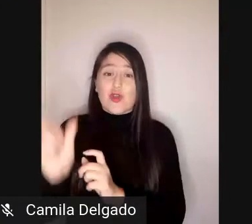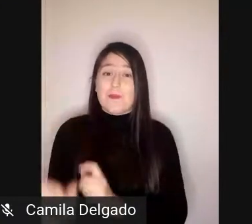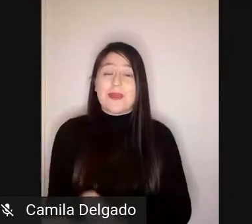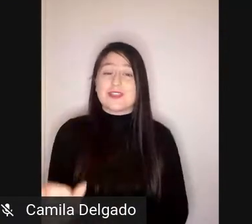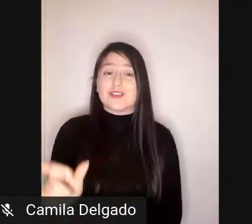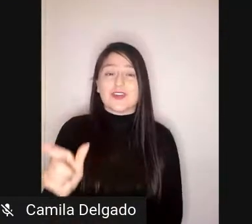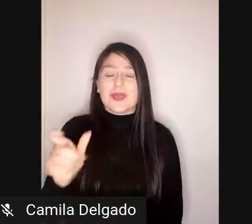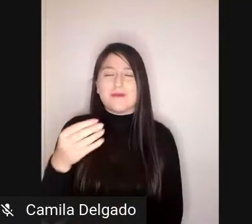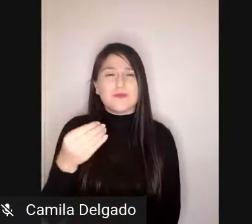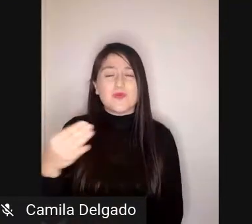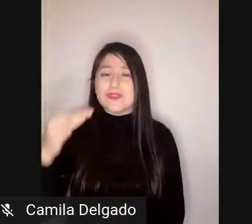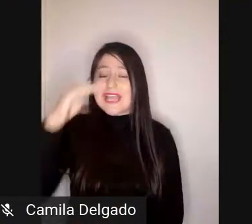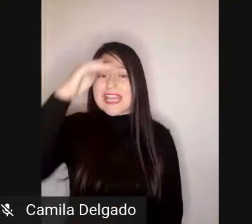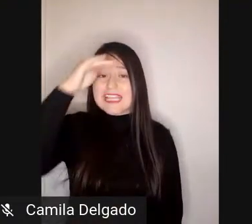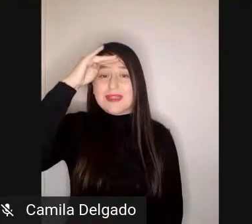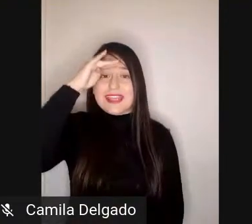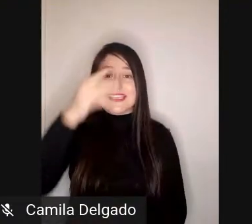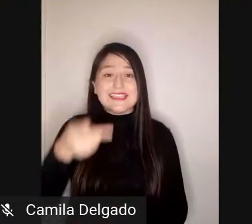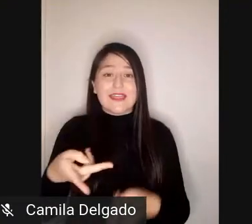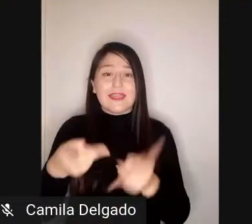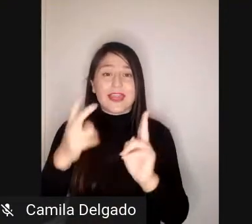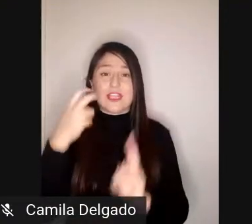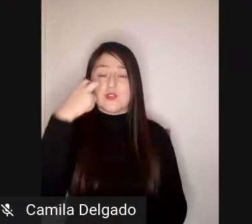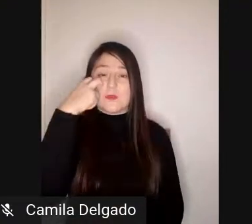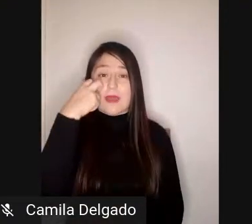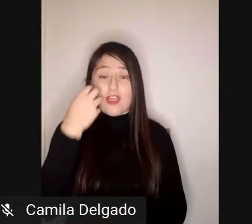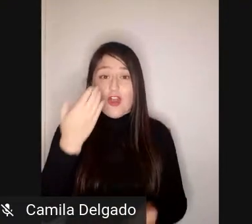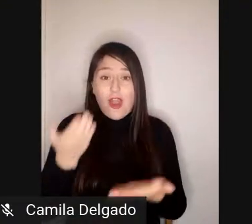humanos. Y ahora actualmente también hay mucha gente